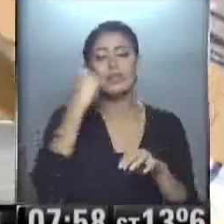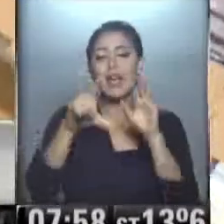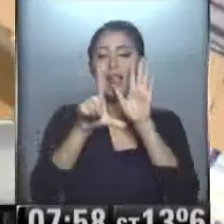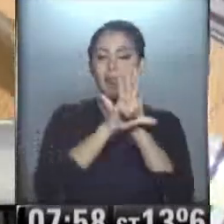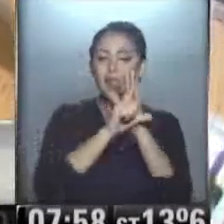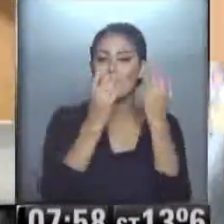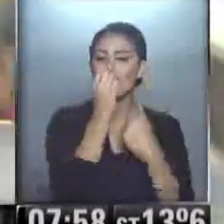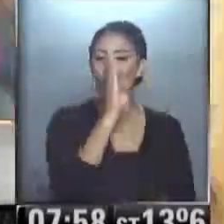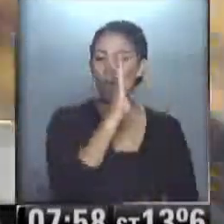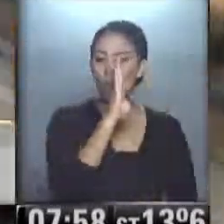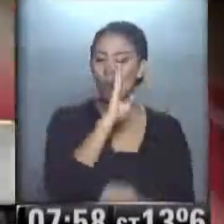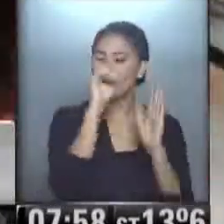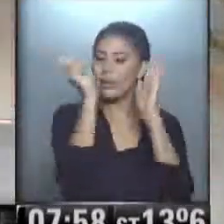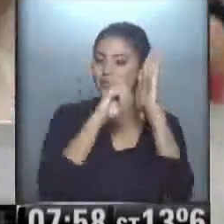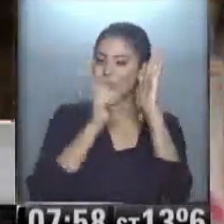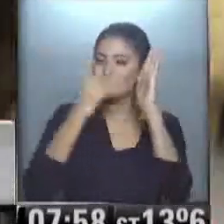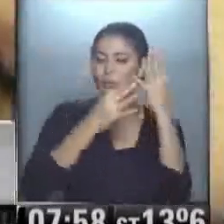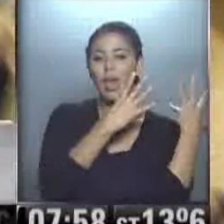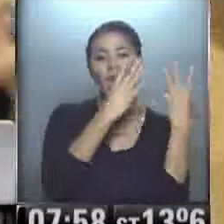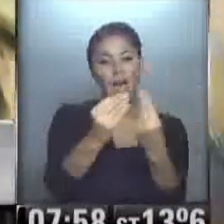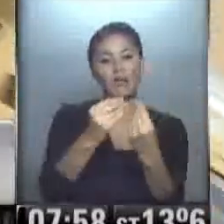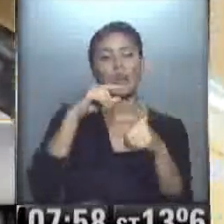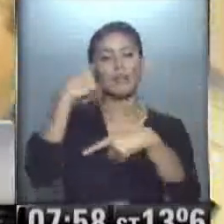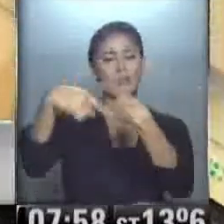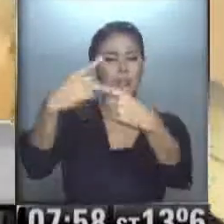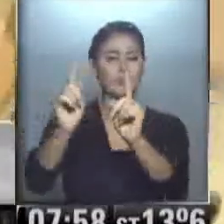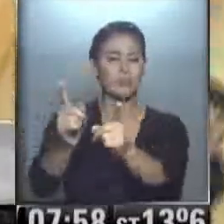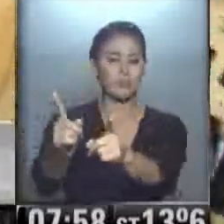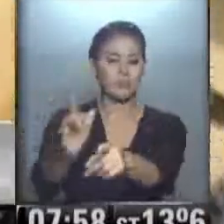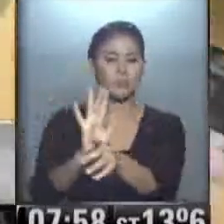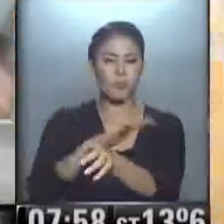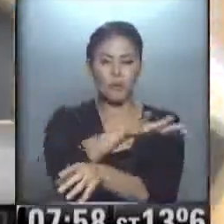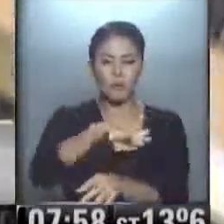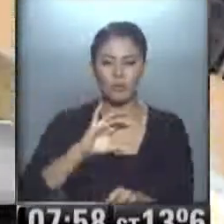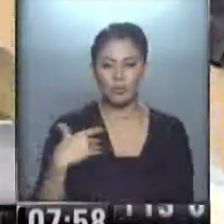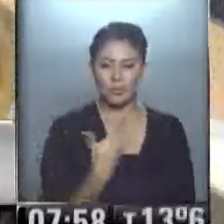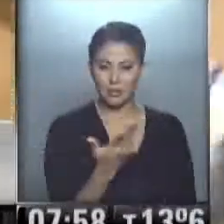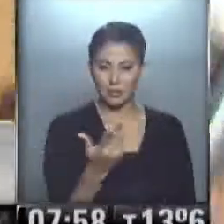de clubes un marco regulatorio que los ayude a perdurar en el tiempo como bastión social.